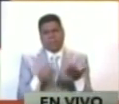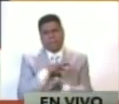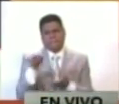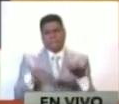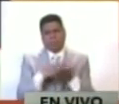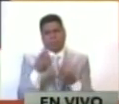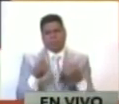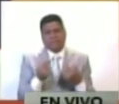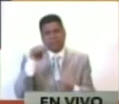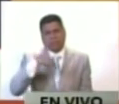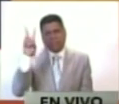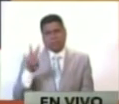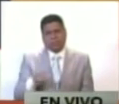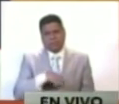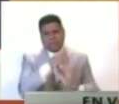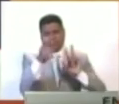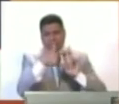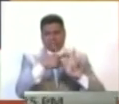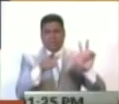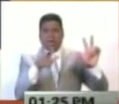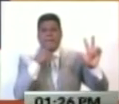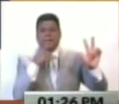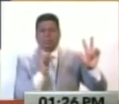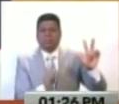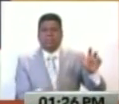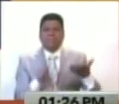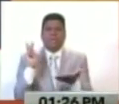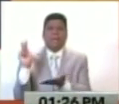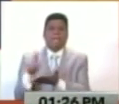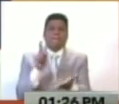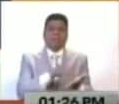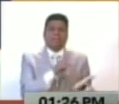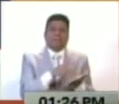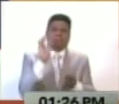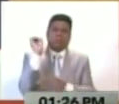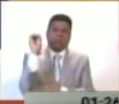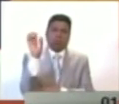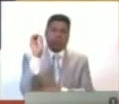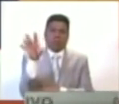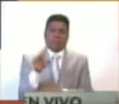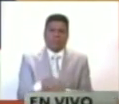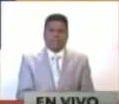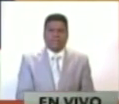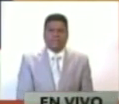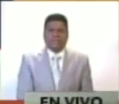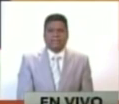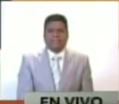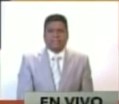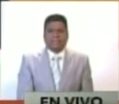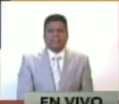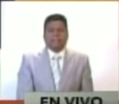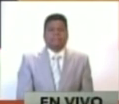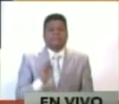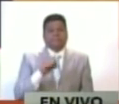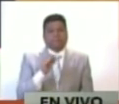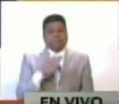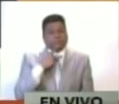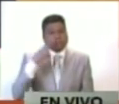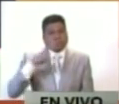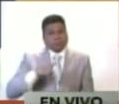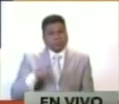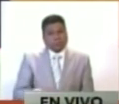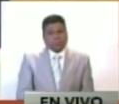sentido. Y la tercera pregunta sería sobre la participación en la cumbre. Si bien es cierto que ha sido una cumbre importante